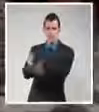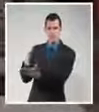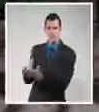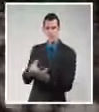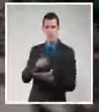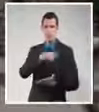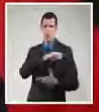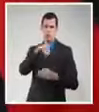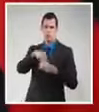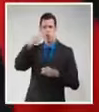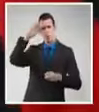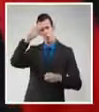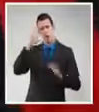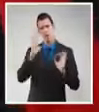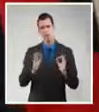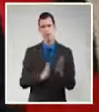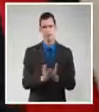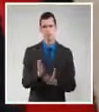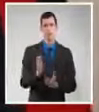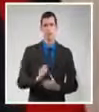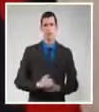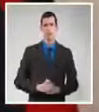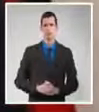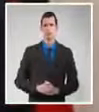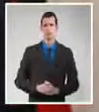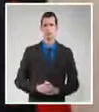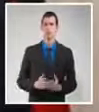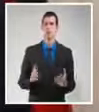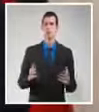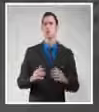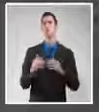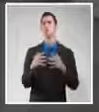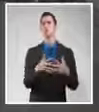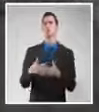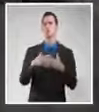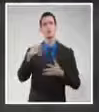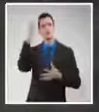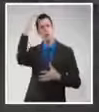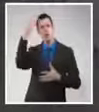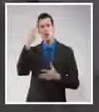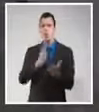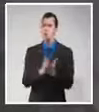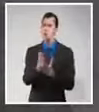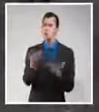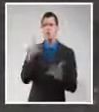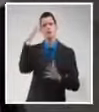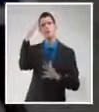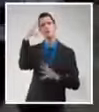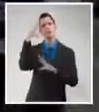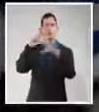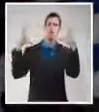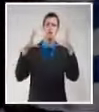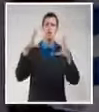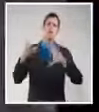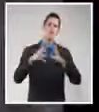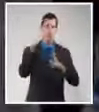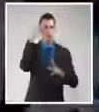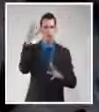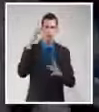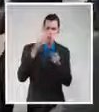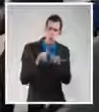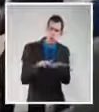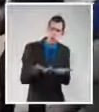pueblo. A la par, la Casa Blanca aplica con desenfado la agenda de guerra no convencional para intentar generar un estallido